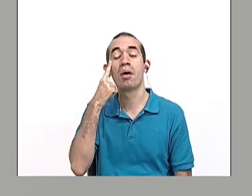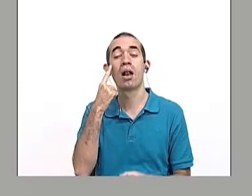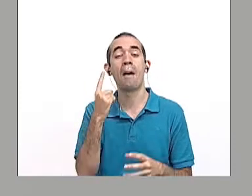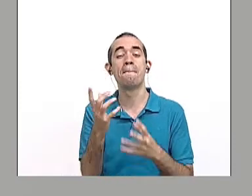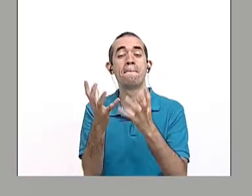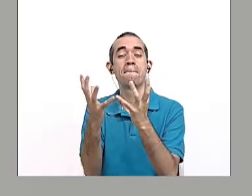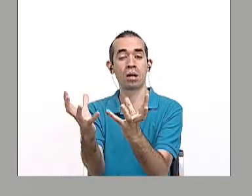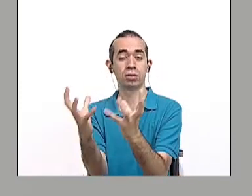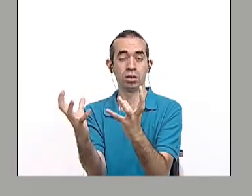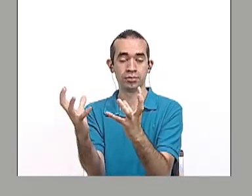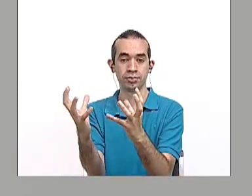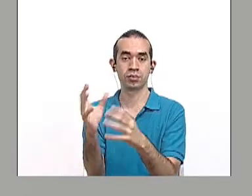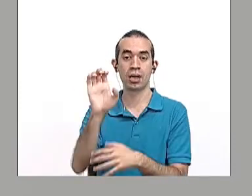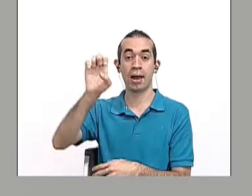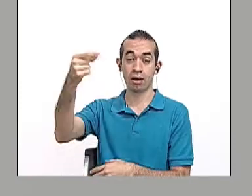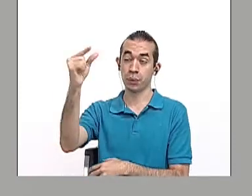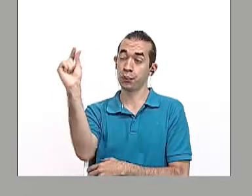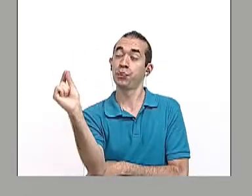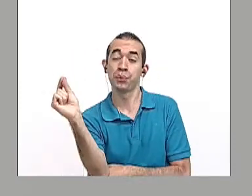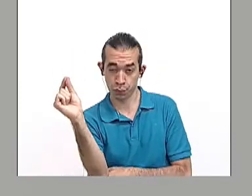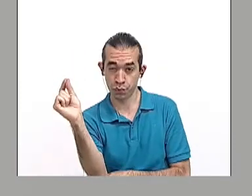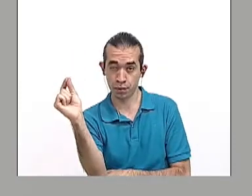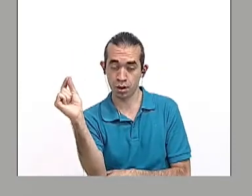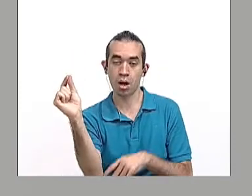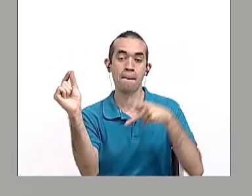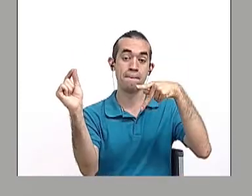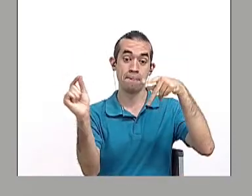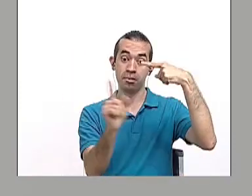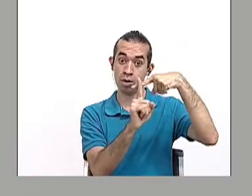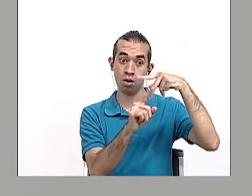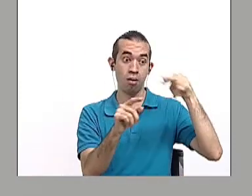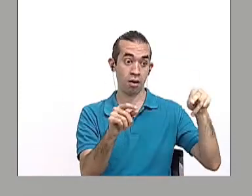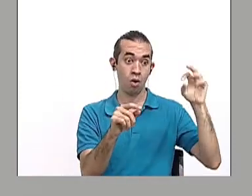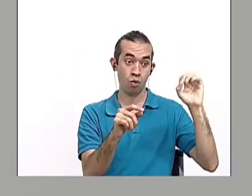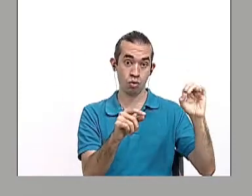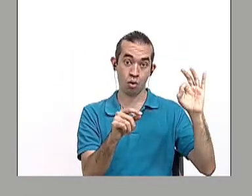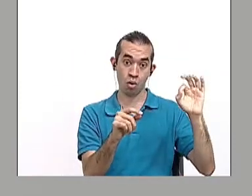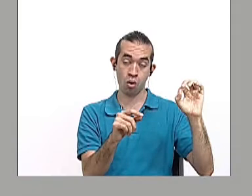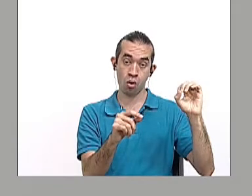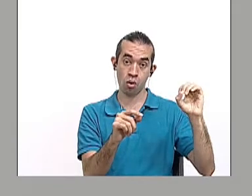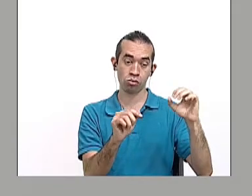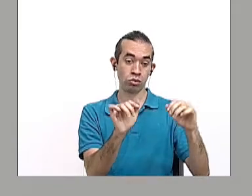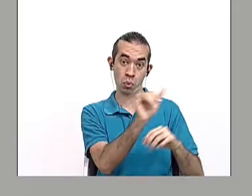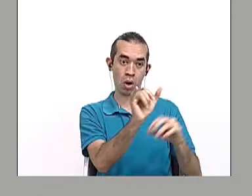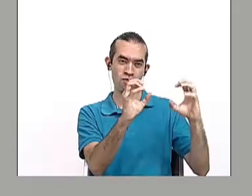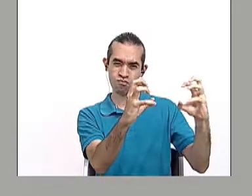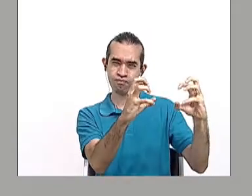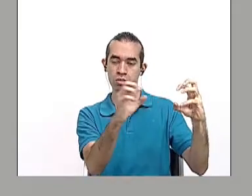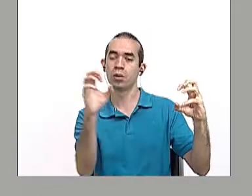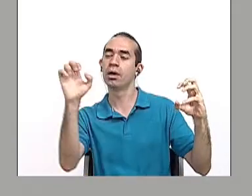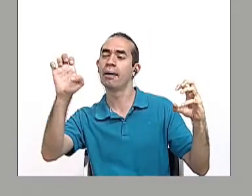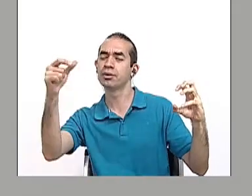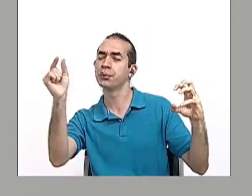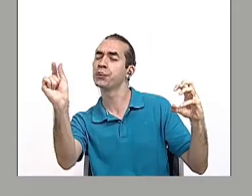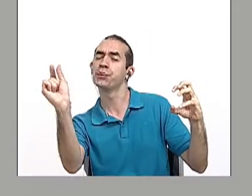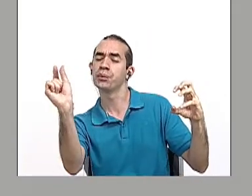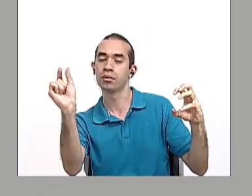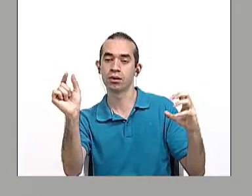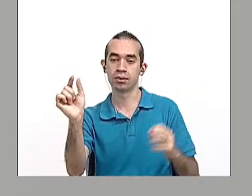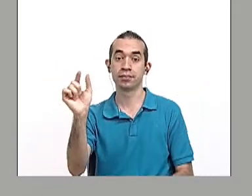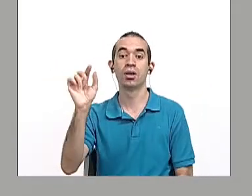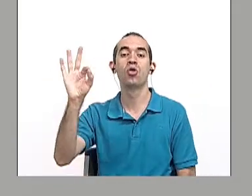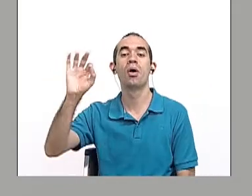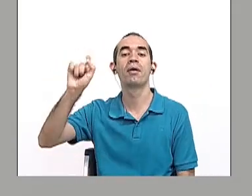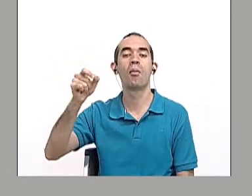El electrón tiene mucho menor masa comparado con el protón y el neutrón. Vemos que el electrón tiene una masa de